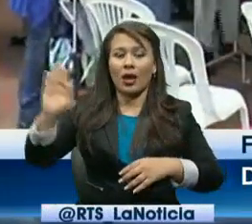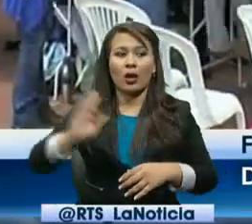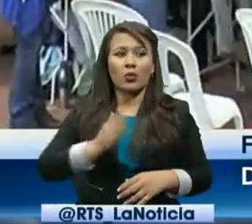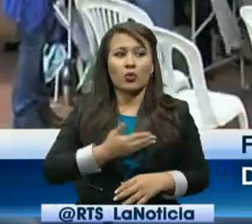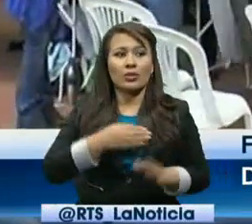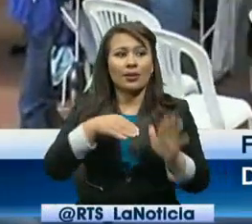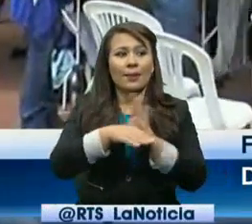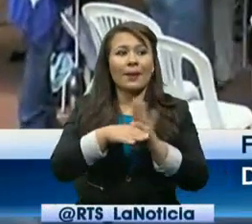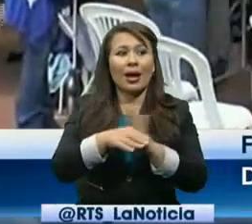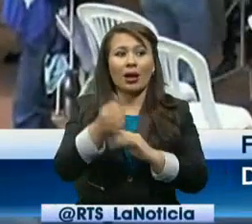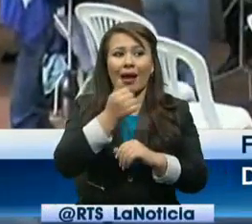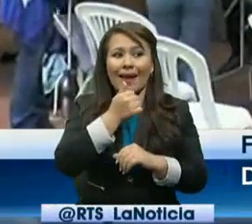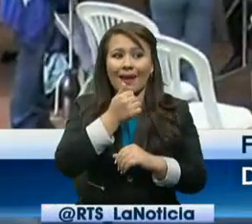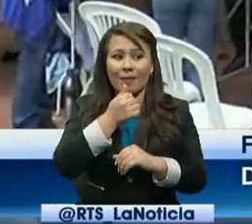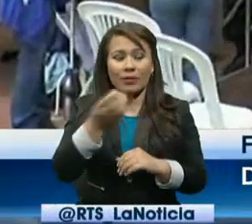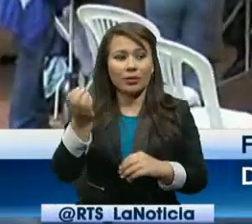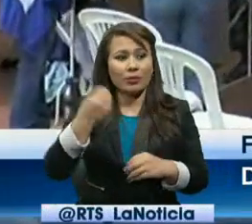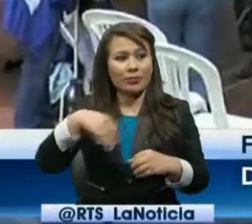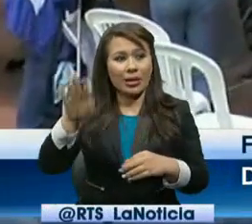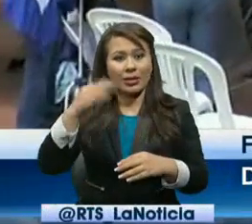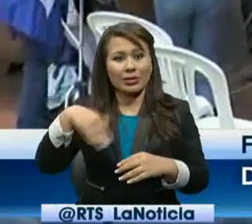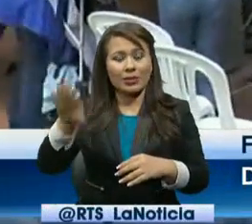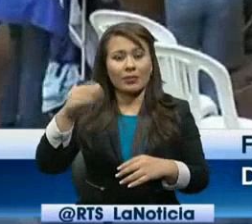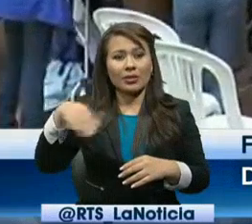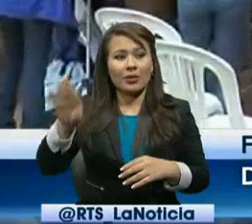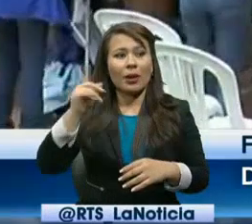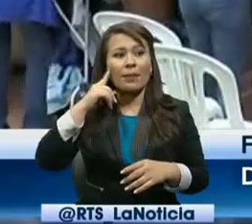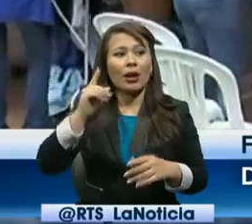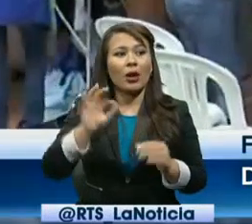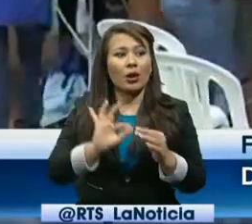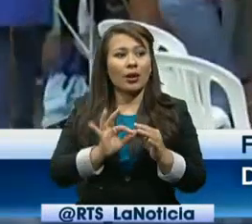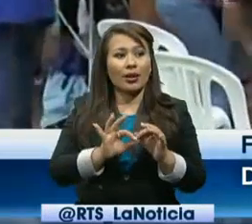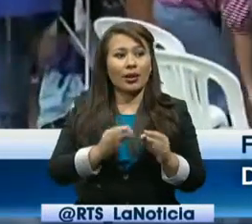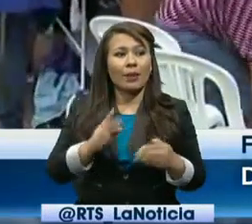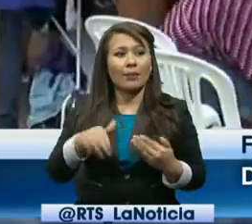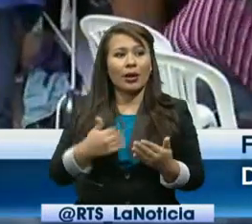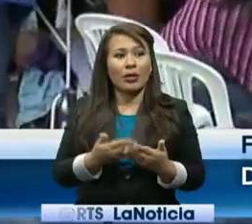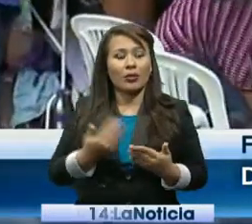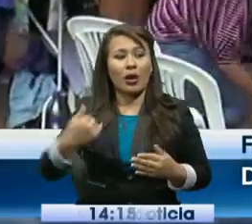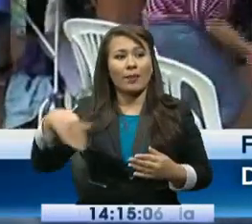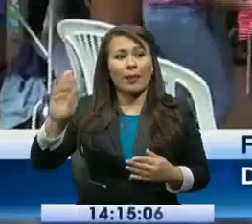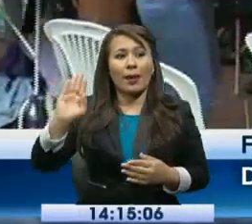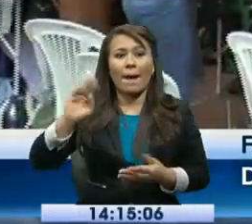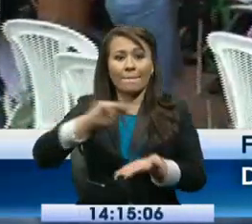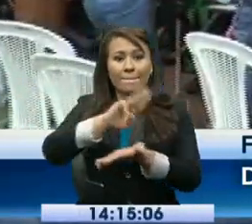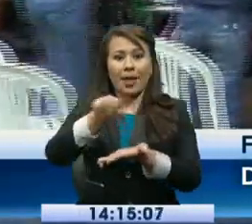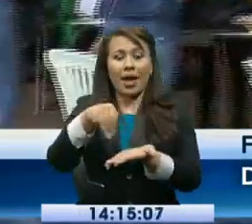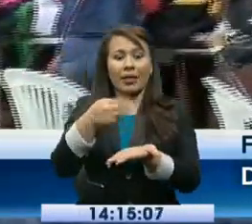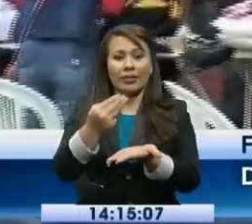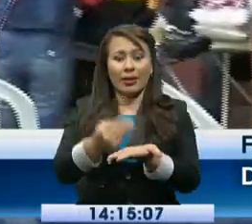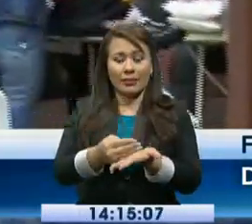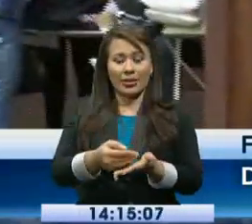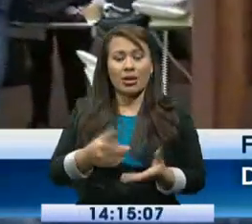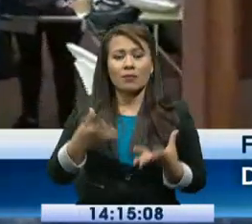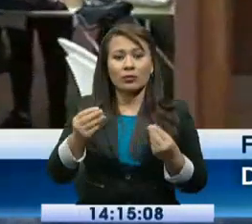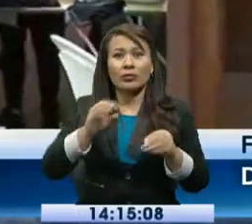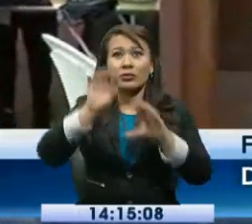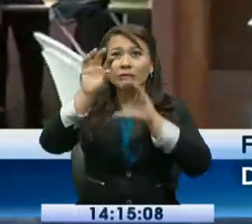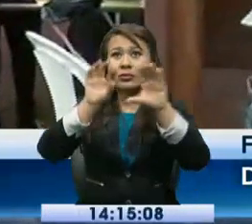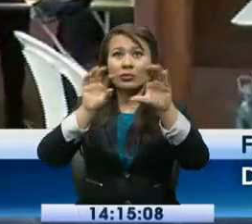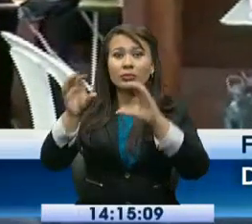banco de alimentos en Turi, y seguir armando los kits que se están organizando, listos para trasladarse ya a Manabí. Claro, lo que usted ha dicho, se han